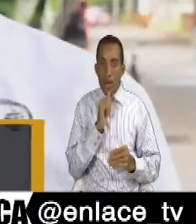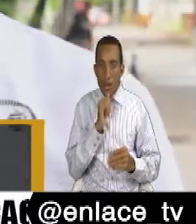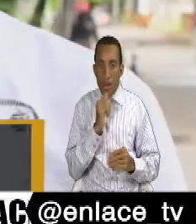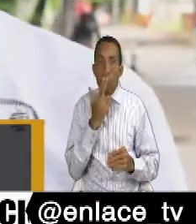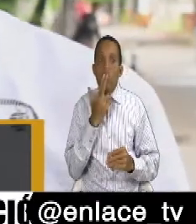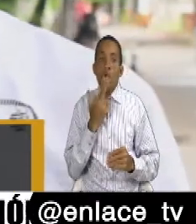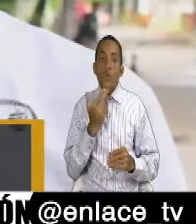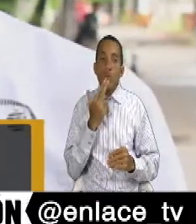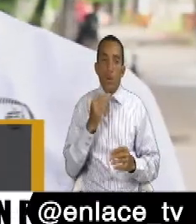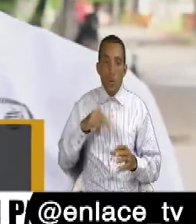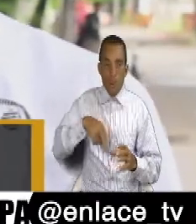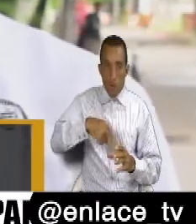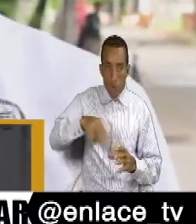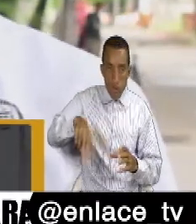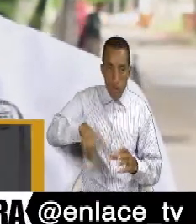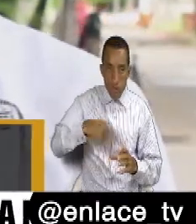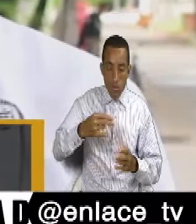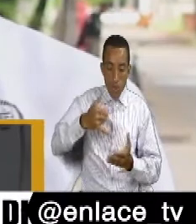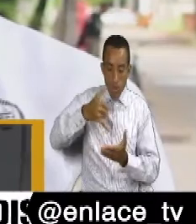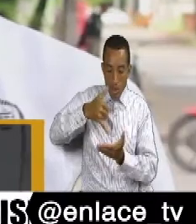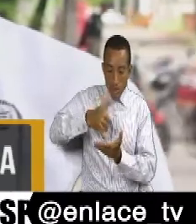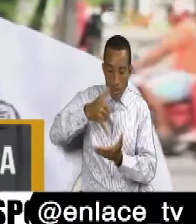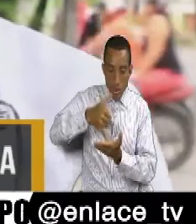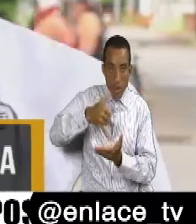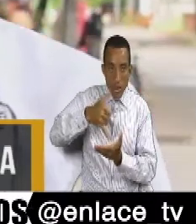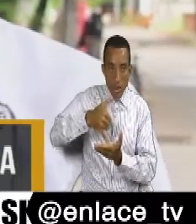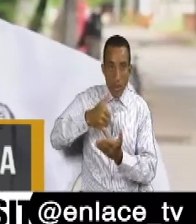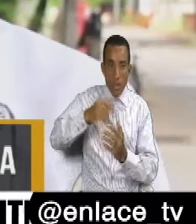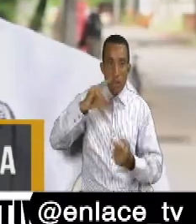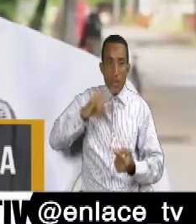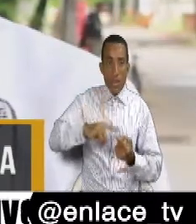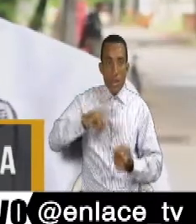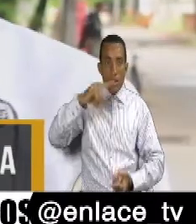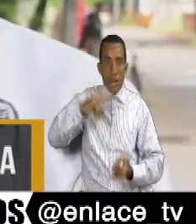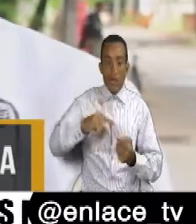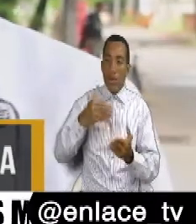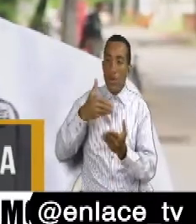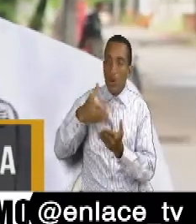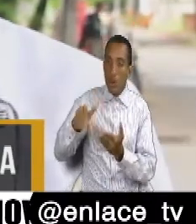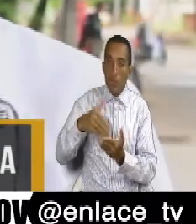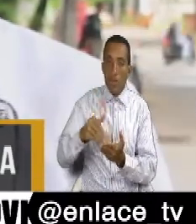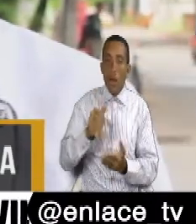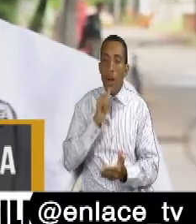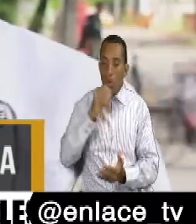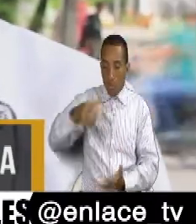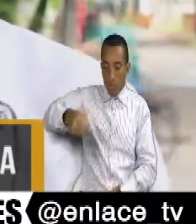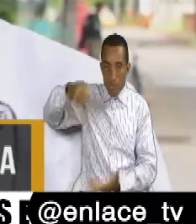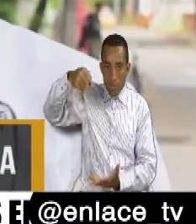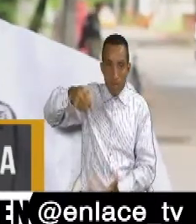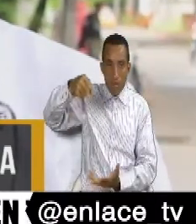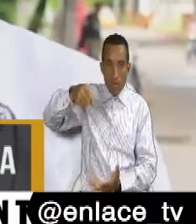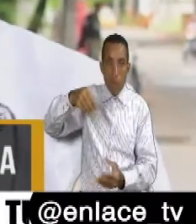necesita 1 litro de agua. Entonces estoy comprando bolsas de agua y el hielo es